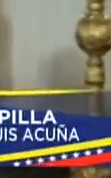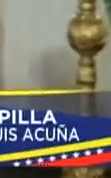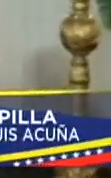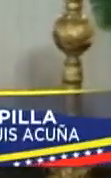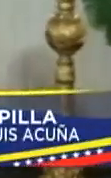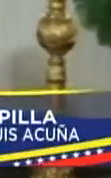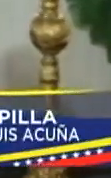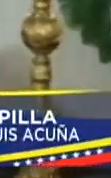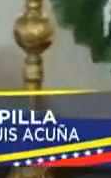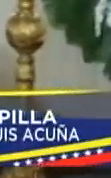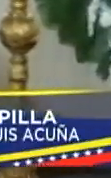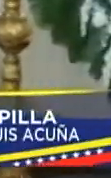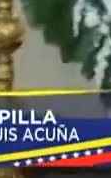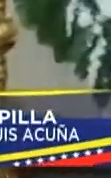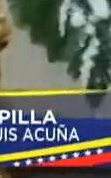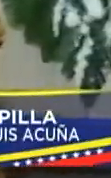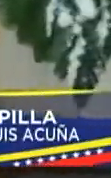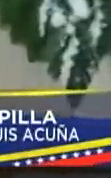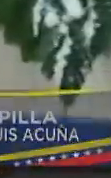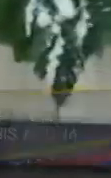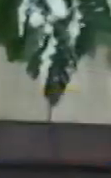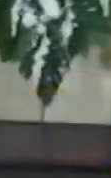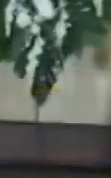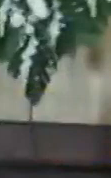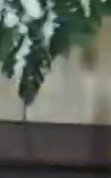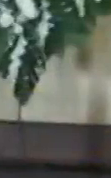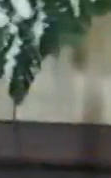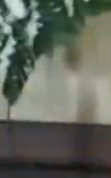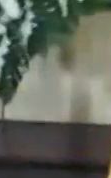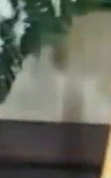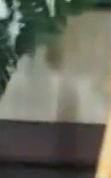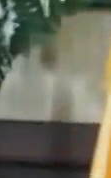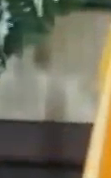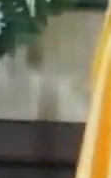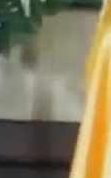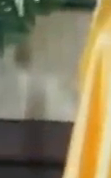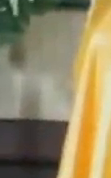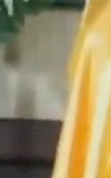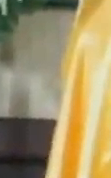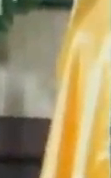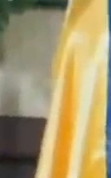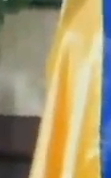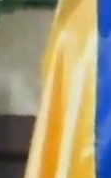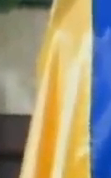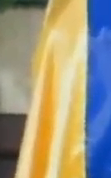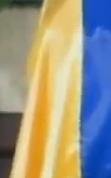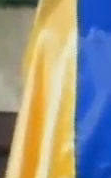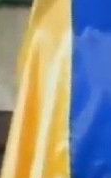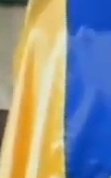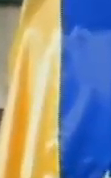estado Sucre. Oración por el padre Numa Molina.